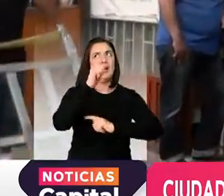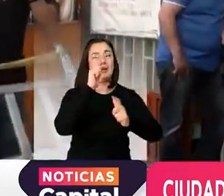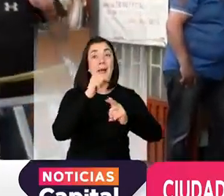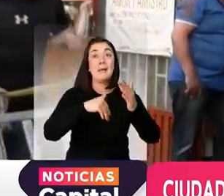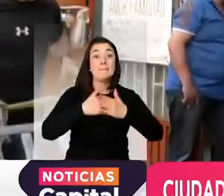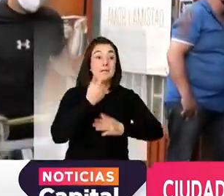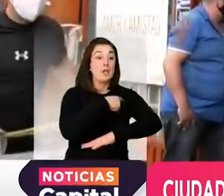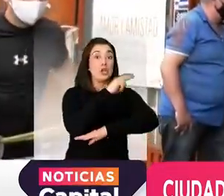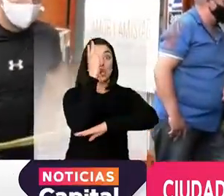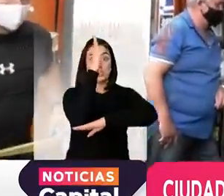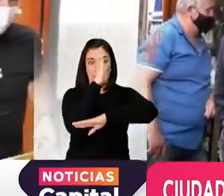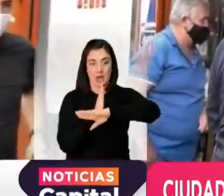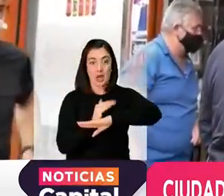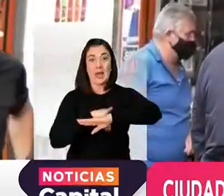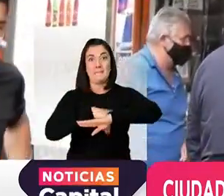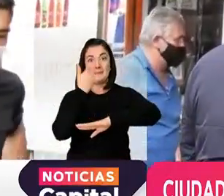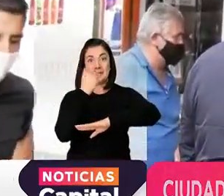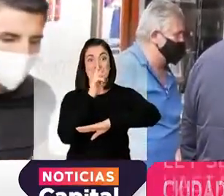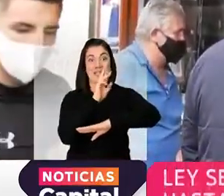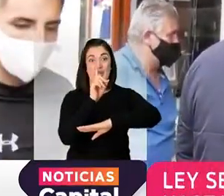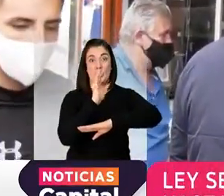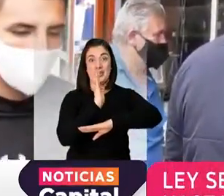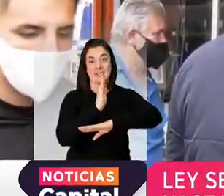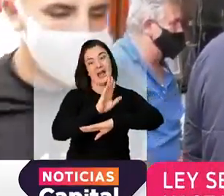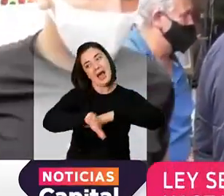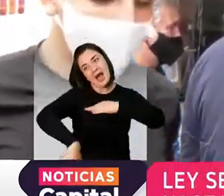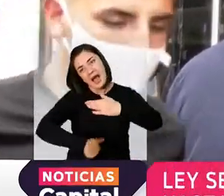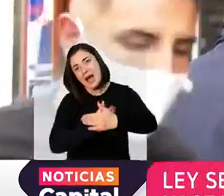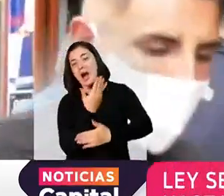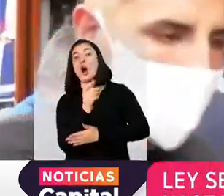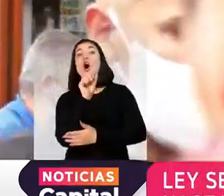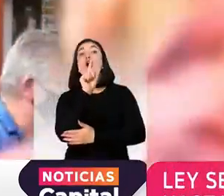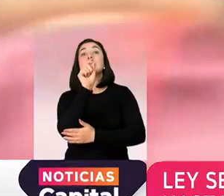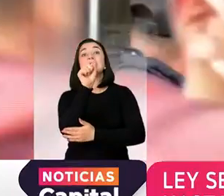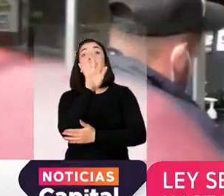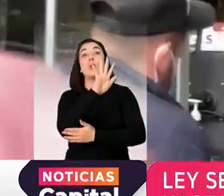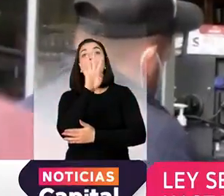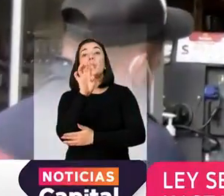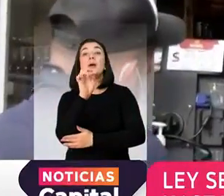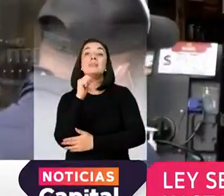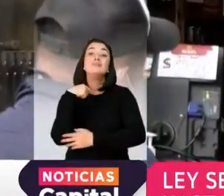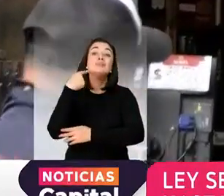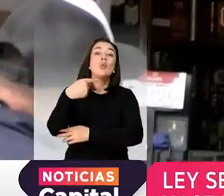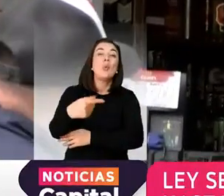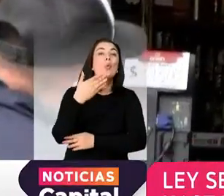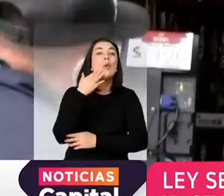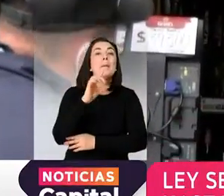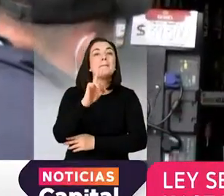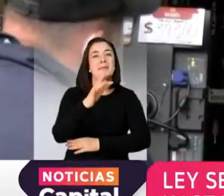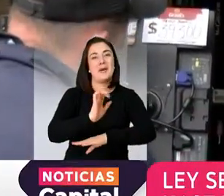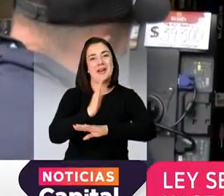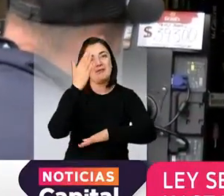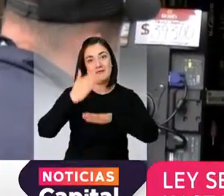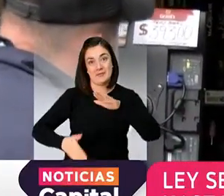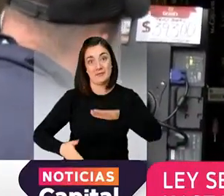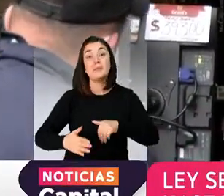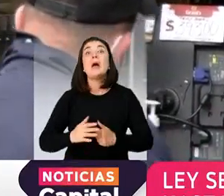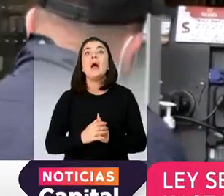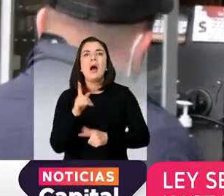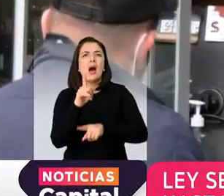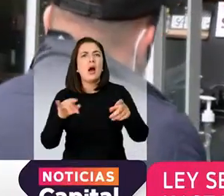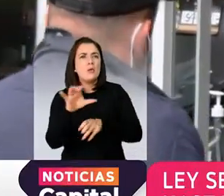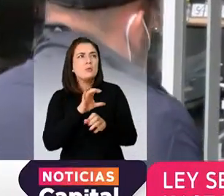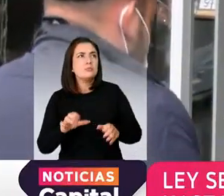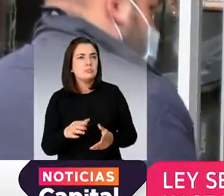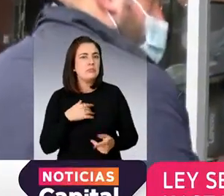del 31 de diciembre hasta las 11 y 59 de la noche del próximo 1 de enero. Algunos ciudadanos nos hablaron detrás de cámaras,